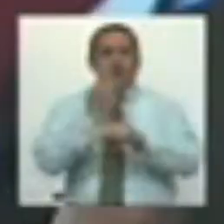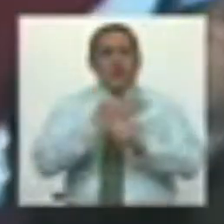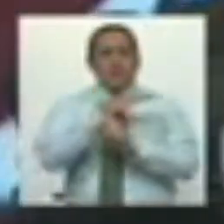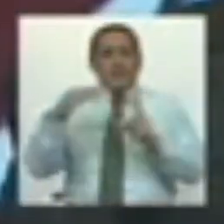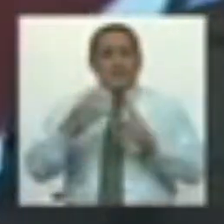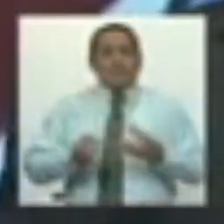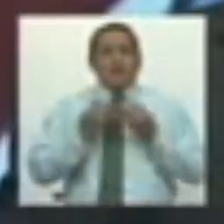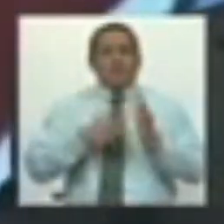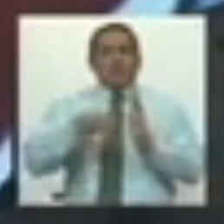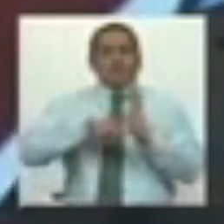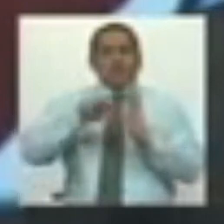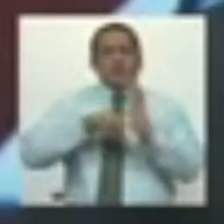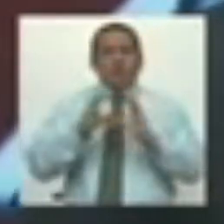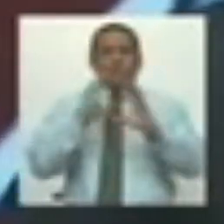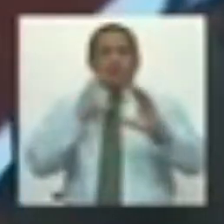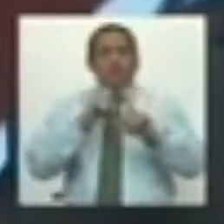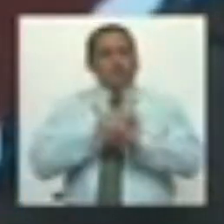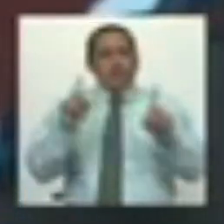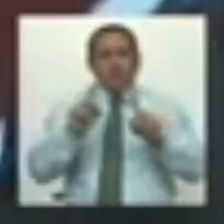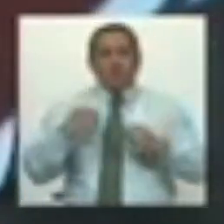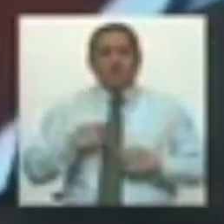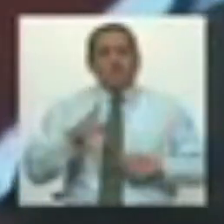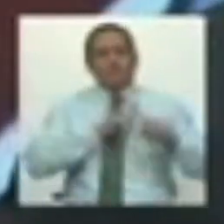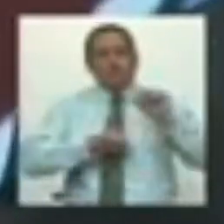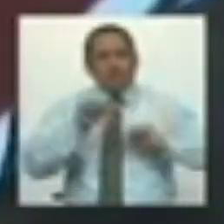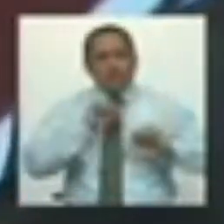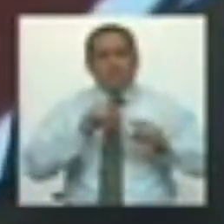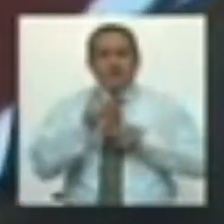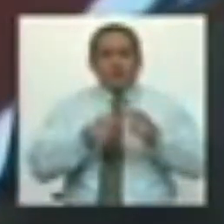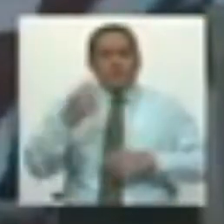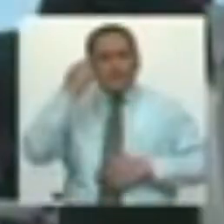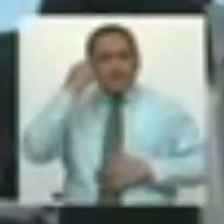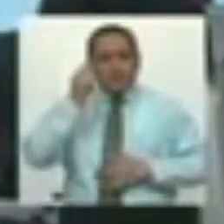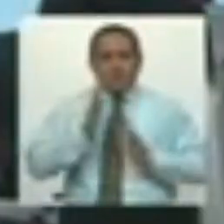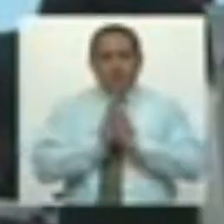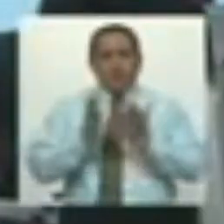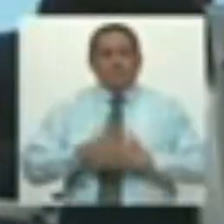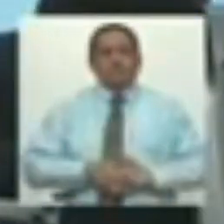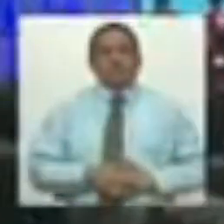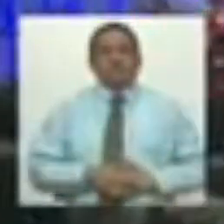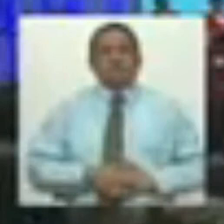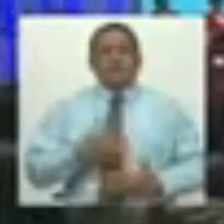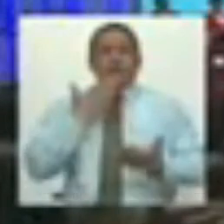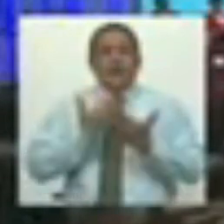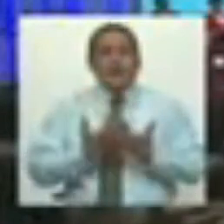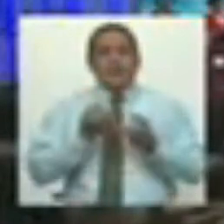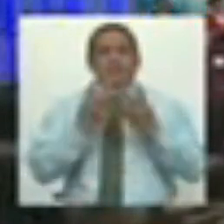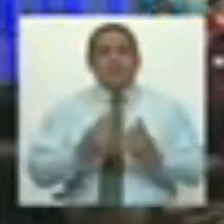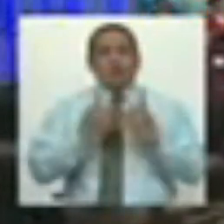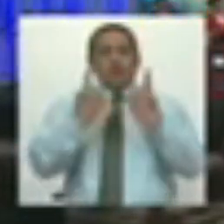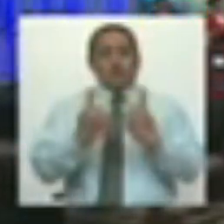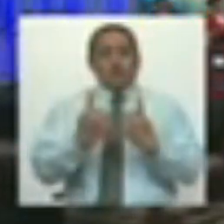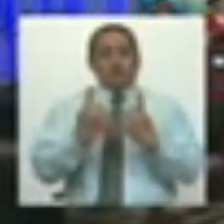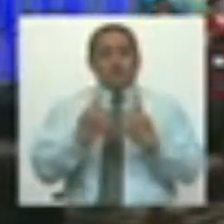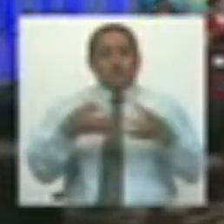punta para poder subirse un bus no lo sé solucionemos pensemos en la gente señor muchas gracias señor candidato del